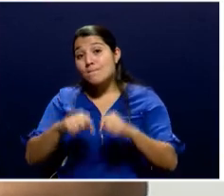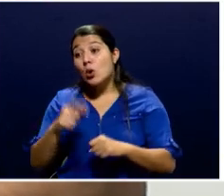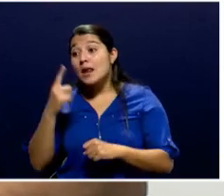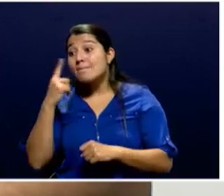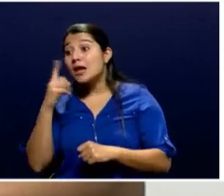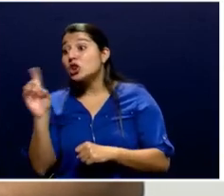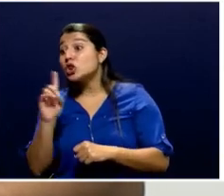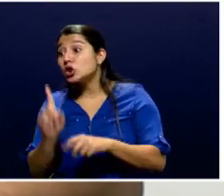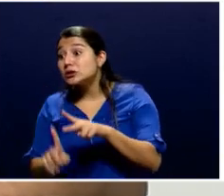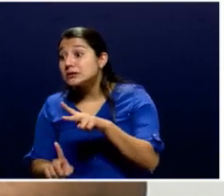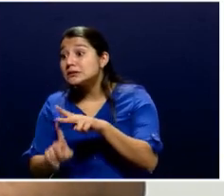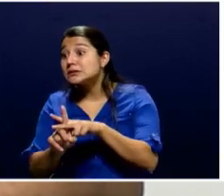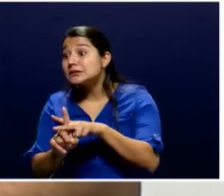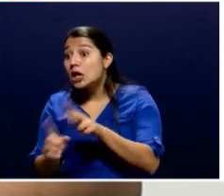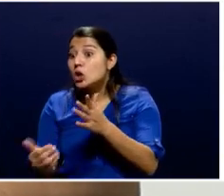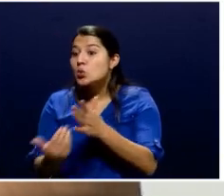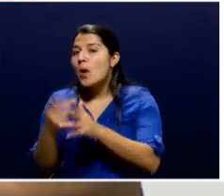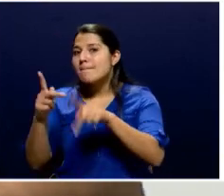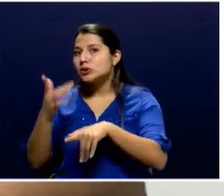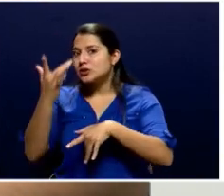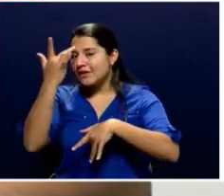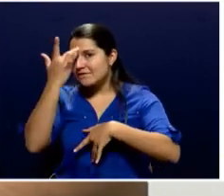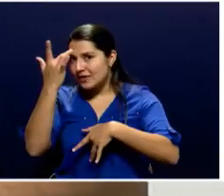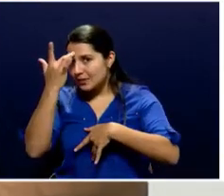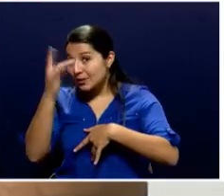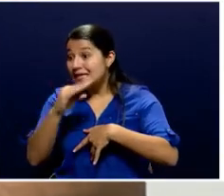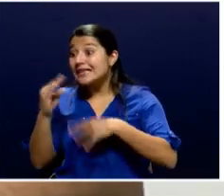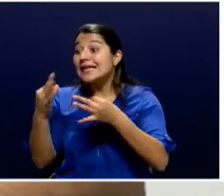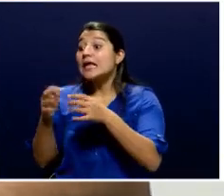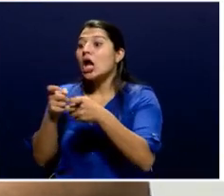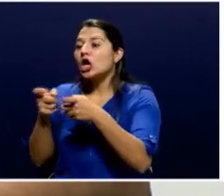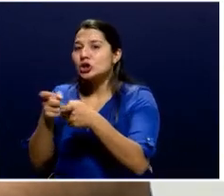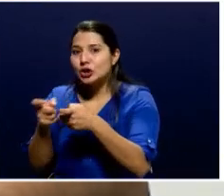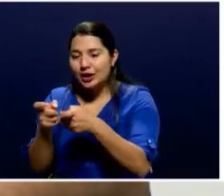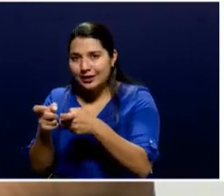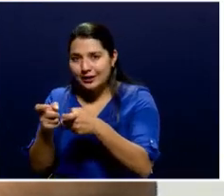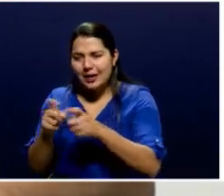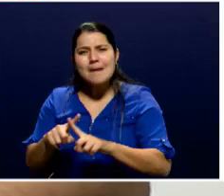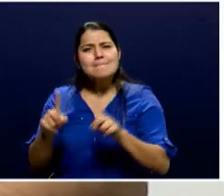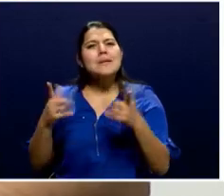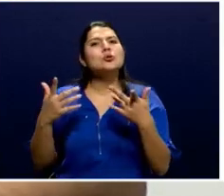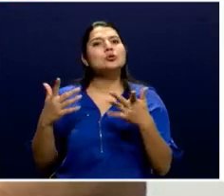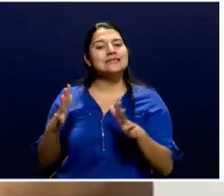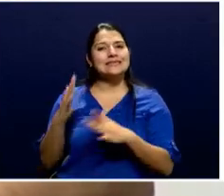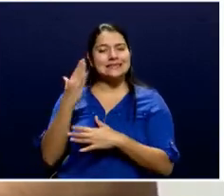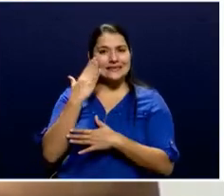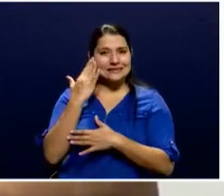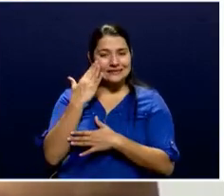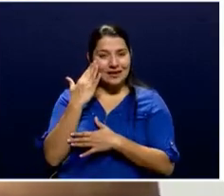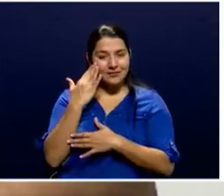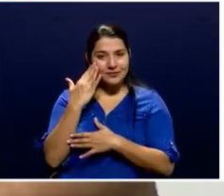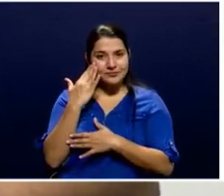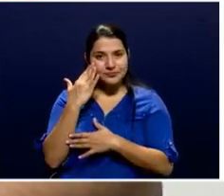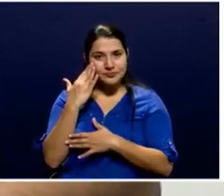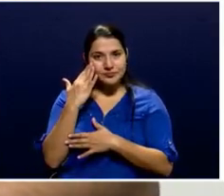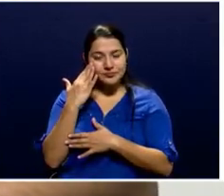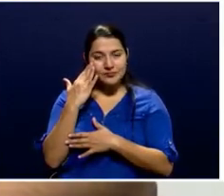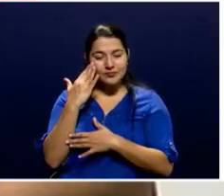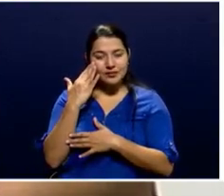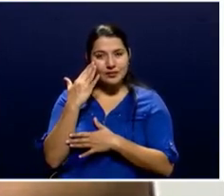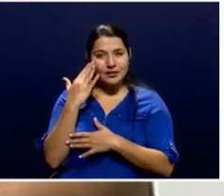dónde aparecen esos nuevos focos de infección y tratar de controlarlos, pero ya sabiendo a lo que se